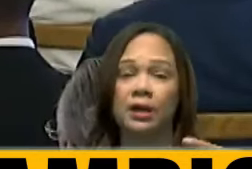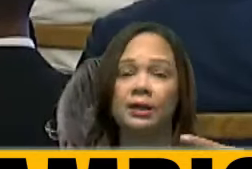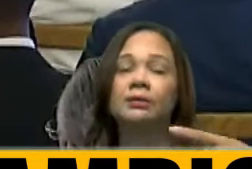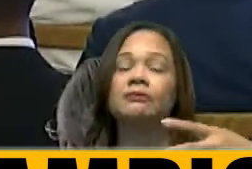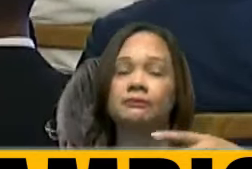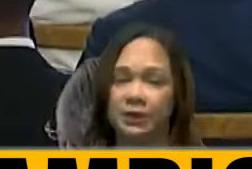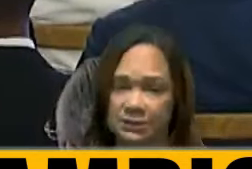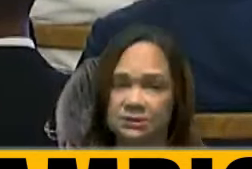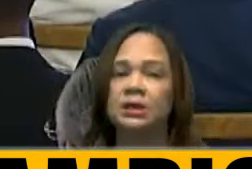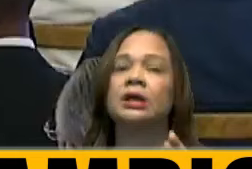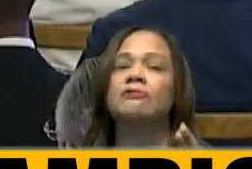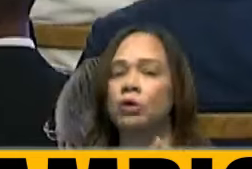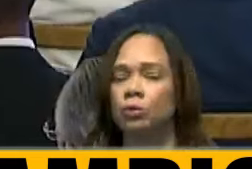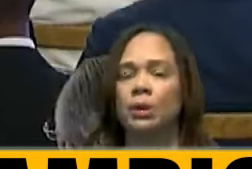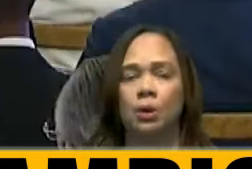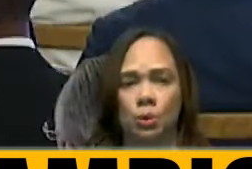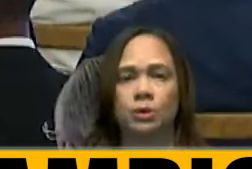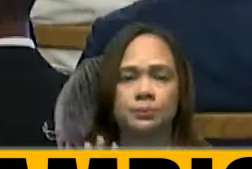hoy